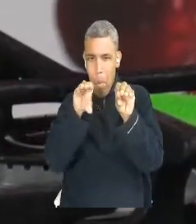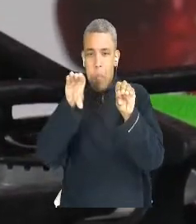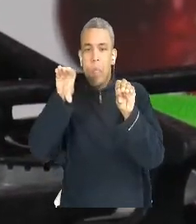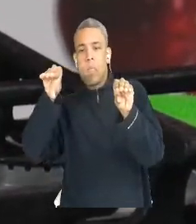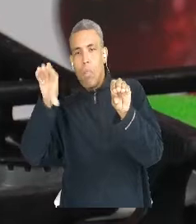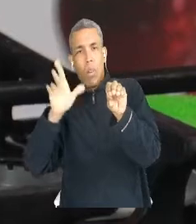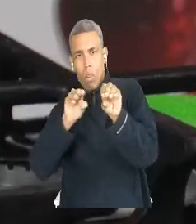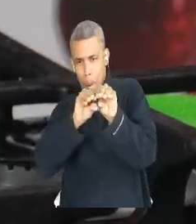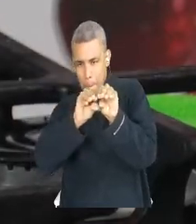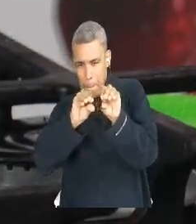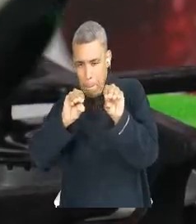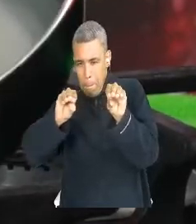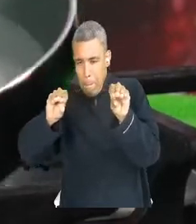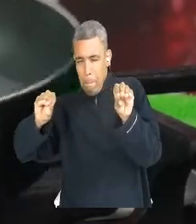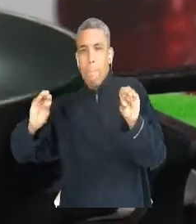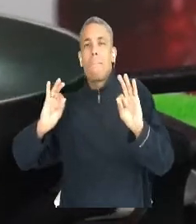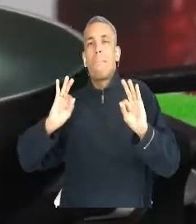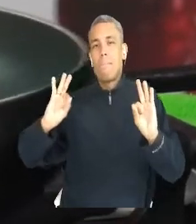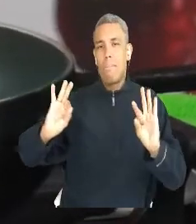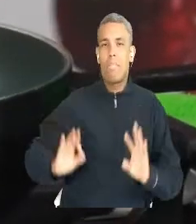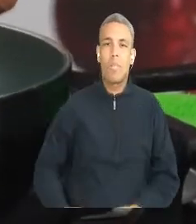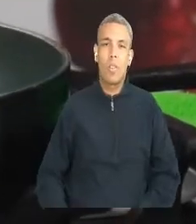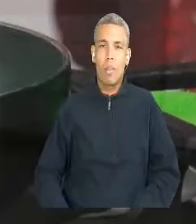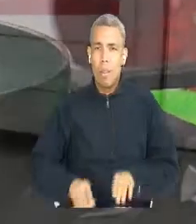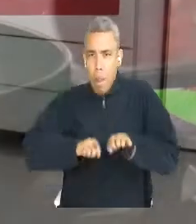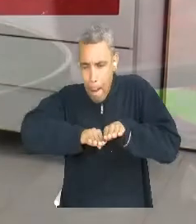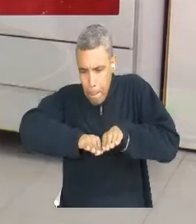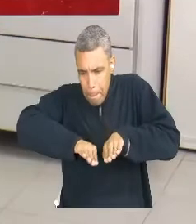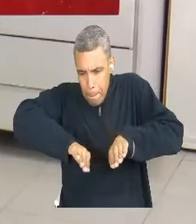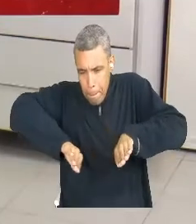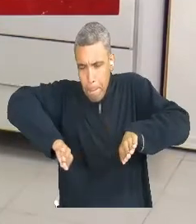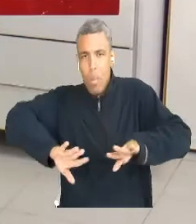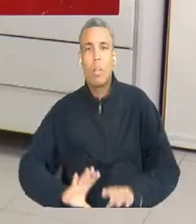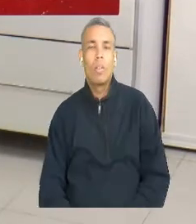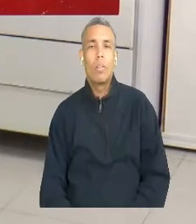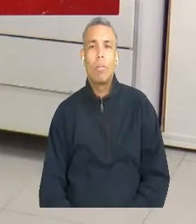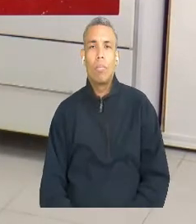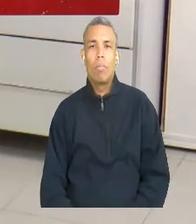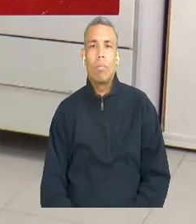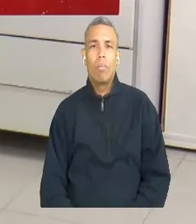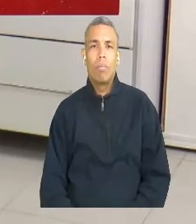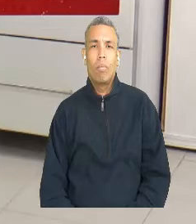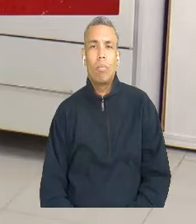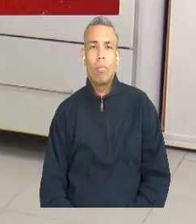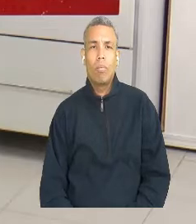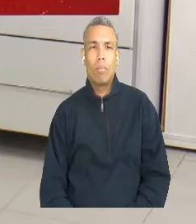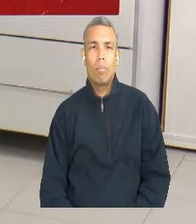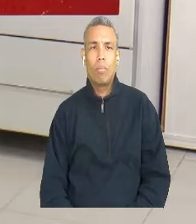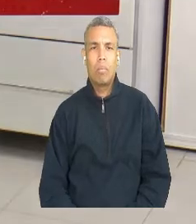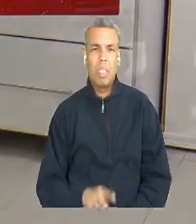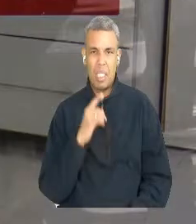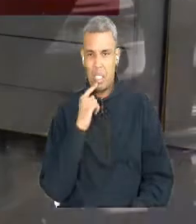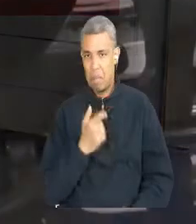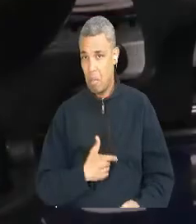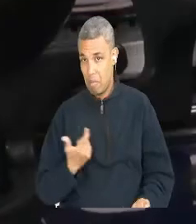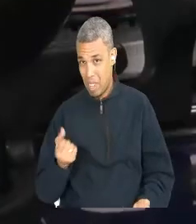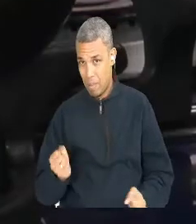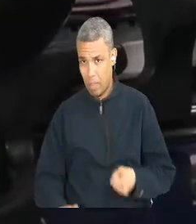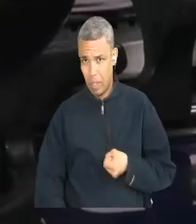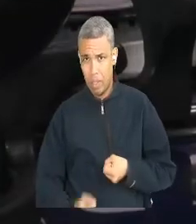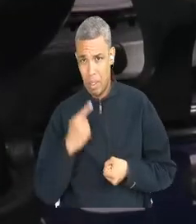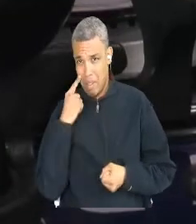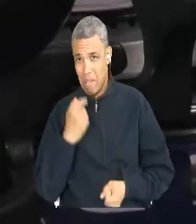casa, él mismo va cogiendo. Y ya. Okay, ahí de pronto tapamos como para que sea más rápido. Bueno, esto no demora